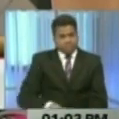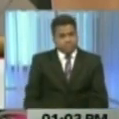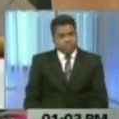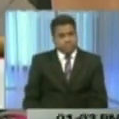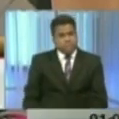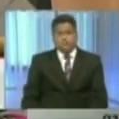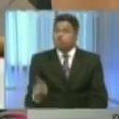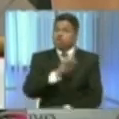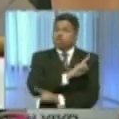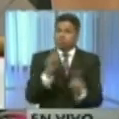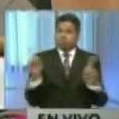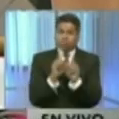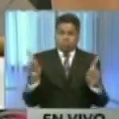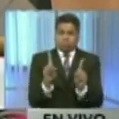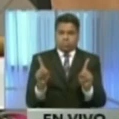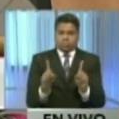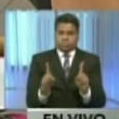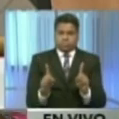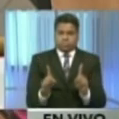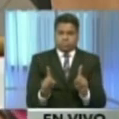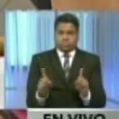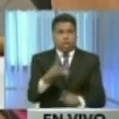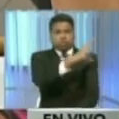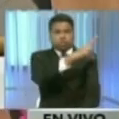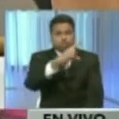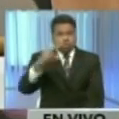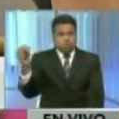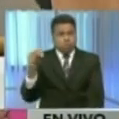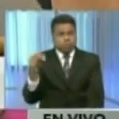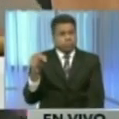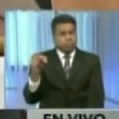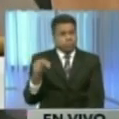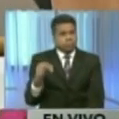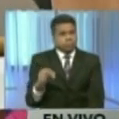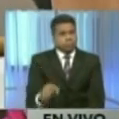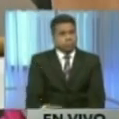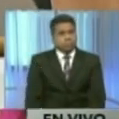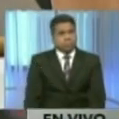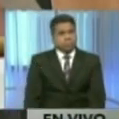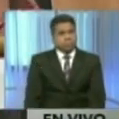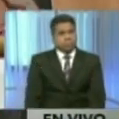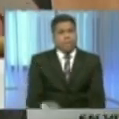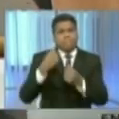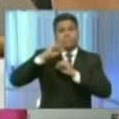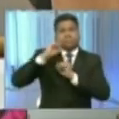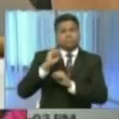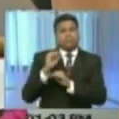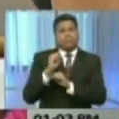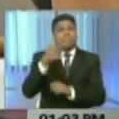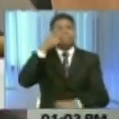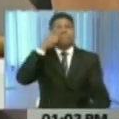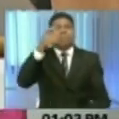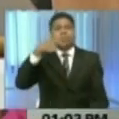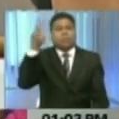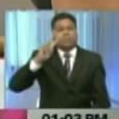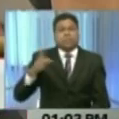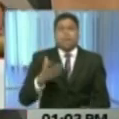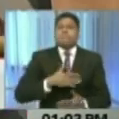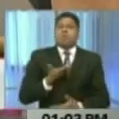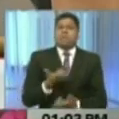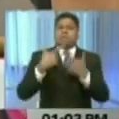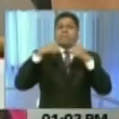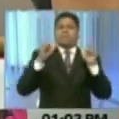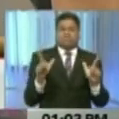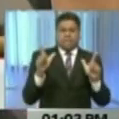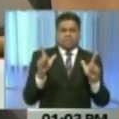No es posible. El pueblo de Venezuela está determinado a defender su libertad, a defender